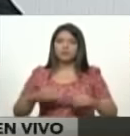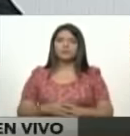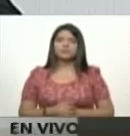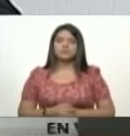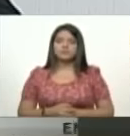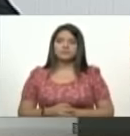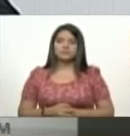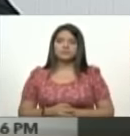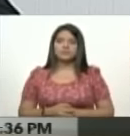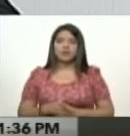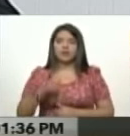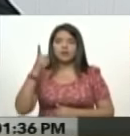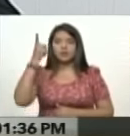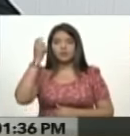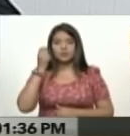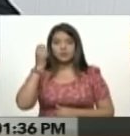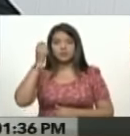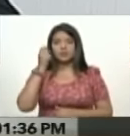Los diputados,